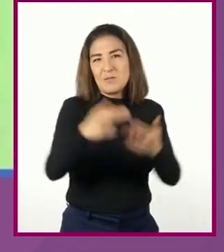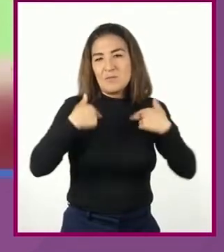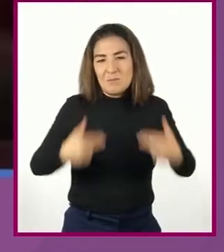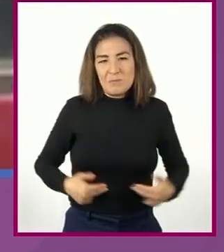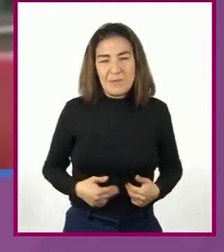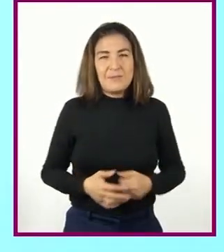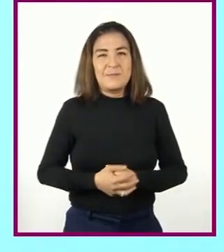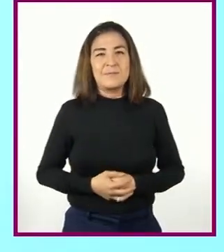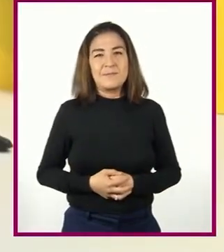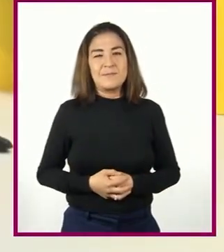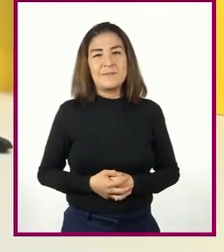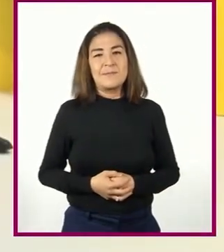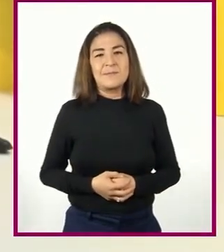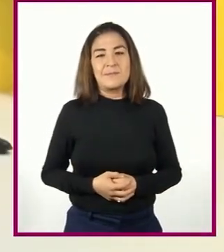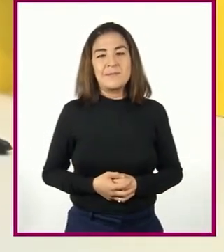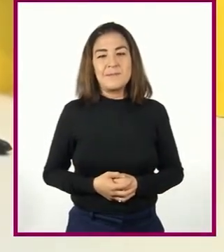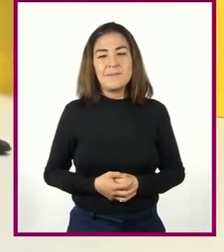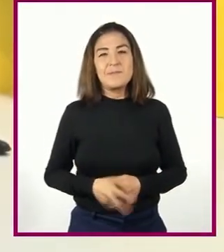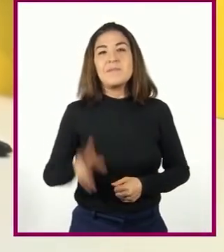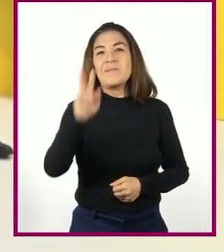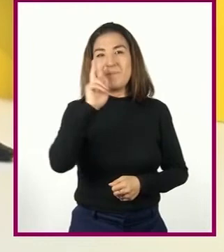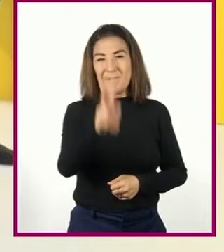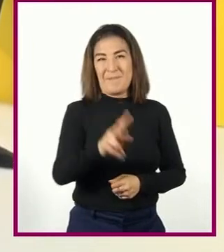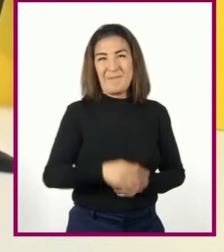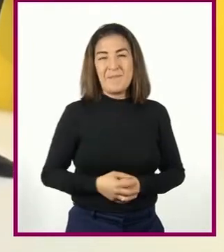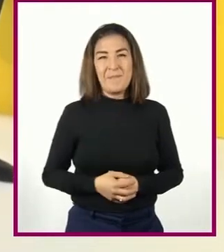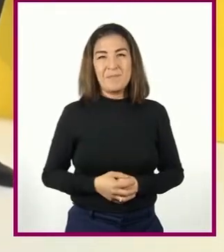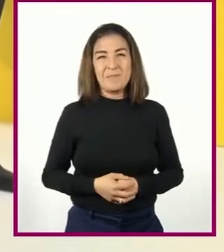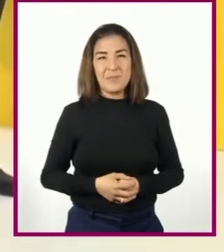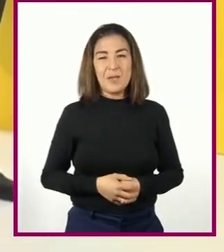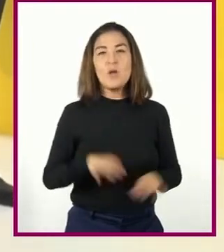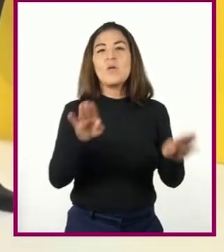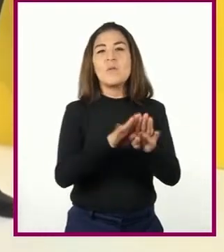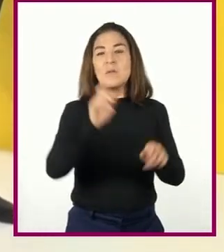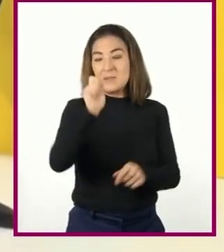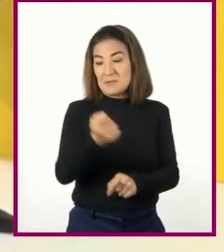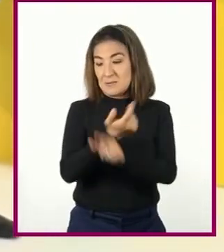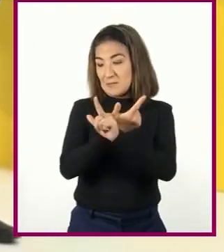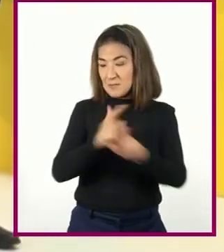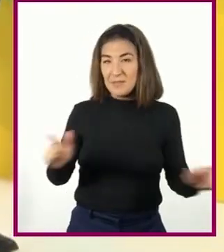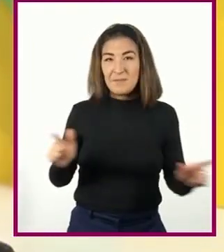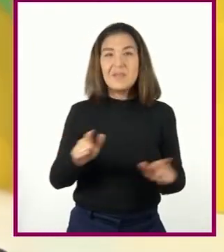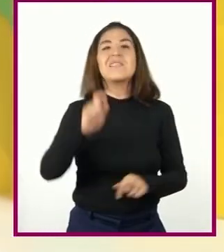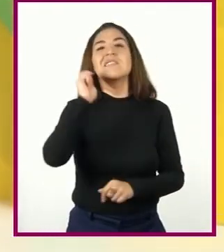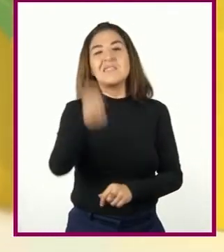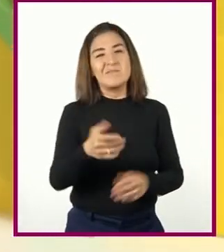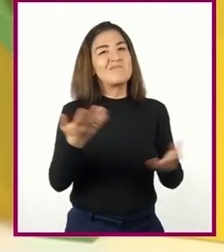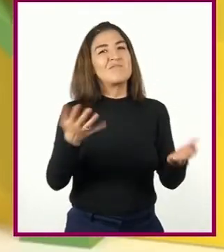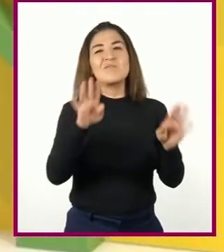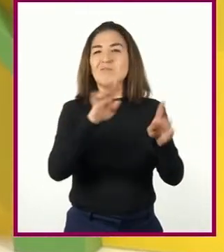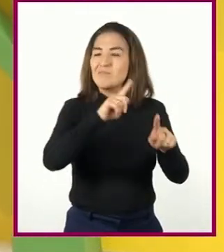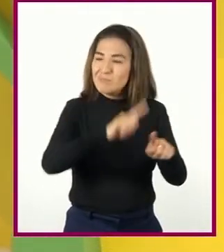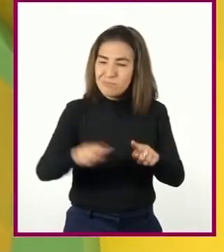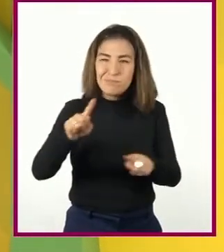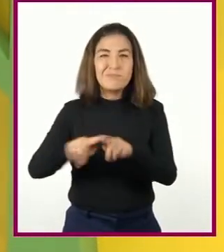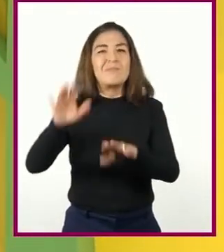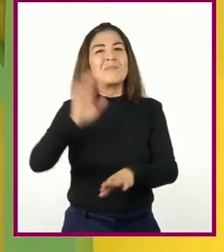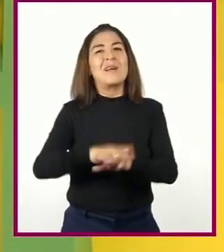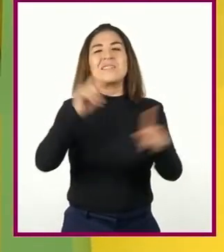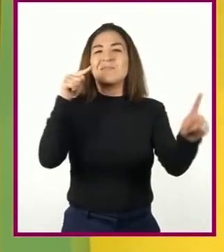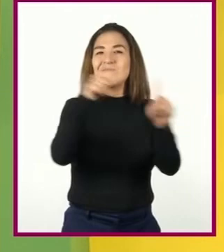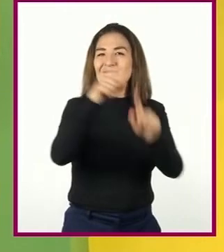dignidad. Como escucharon, el ejercicio de la libertad implica muchos retos aún, ya